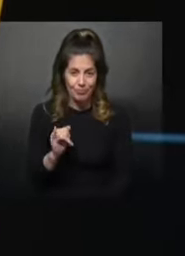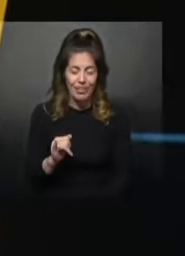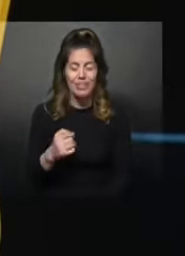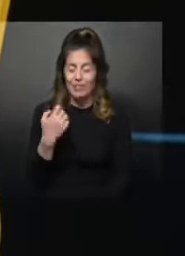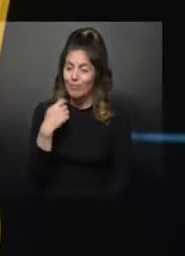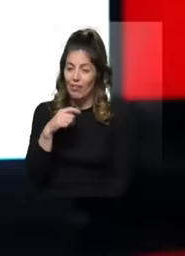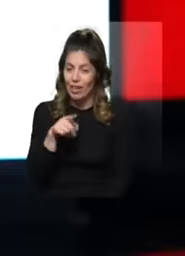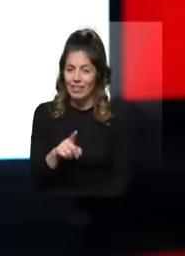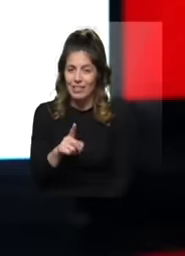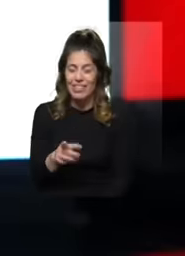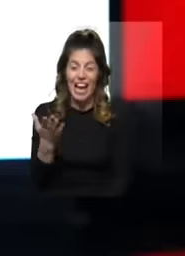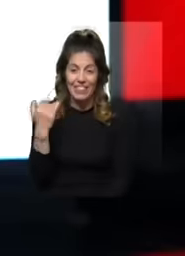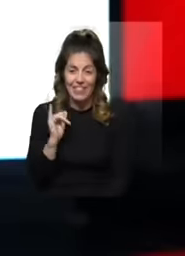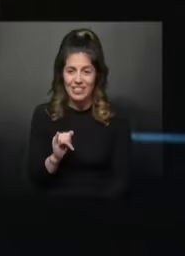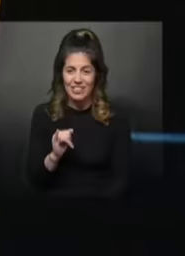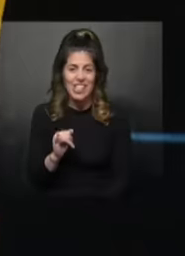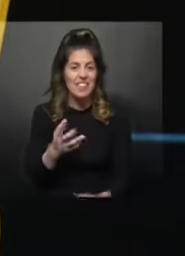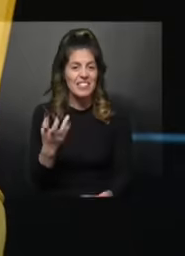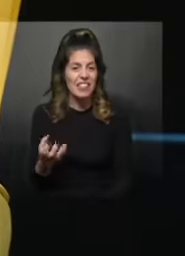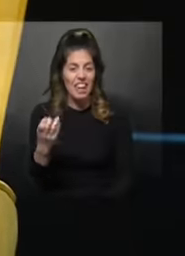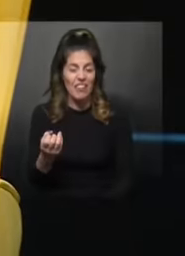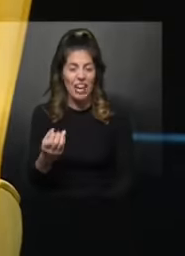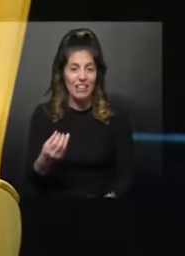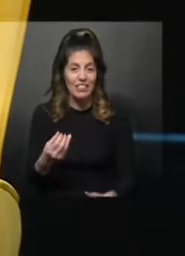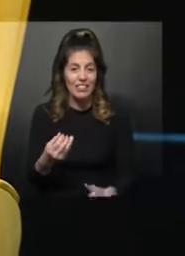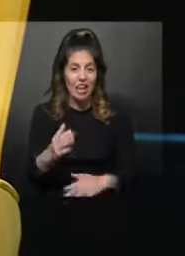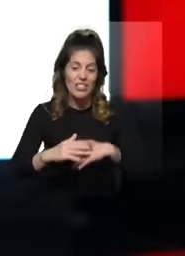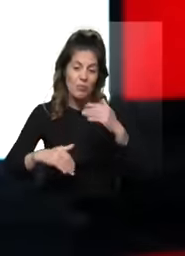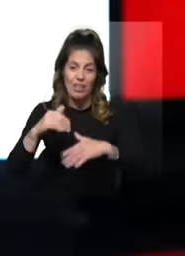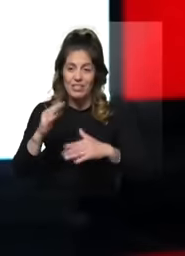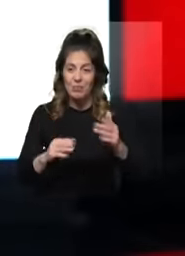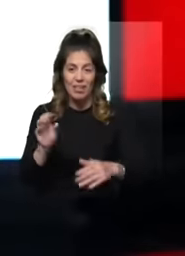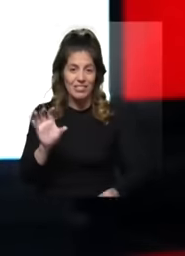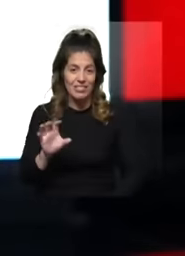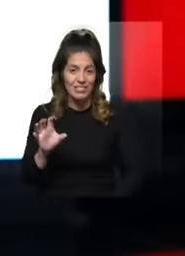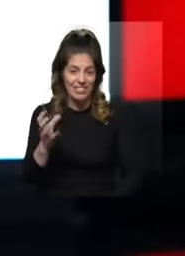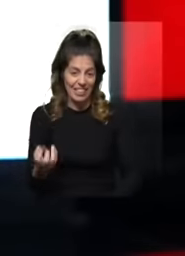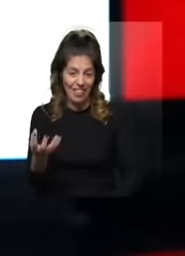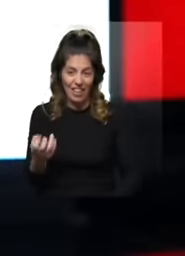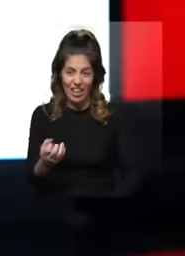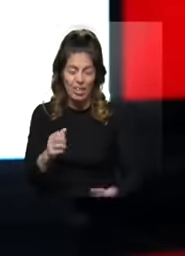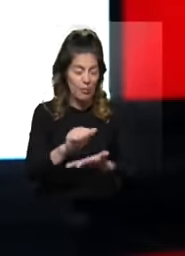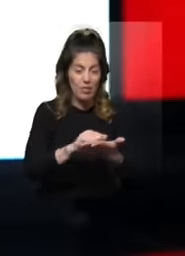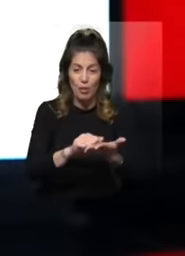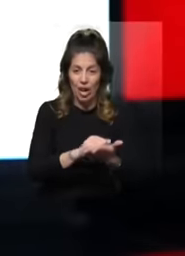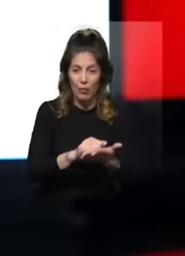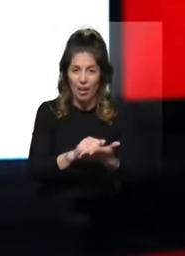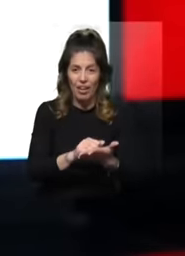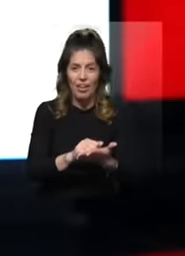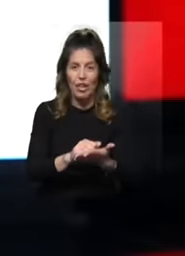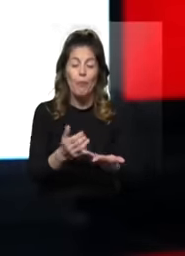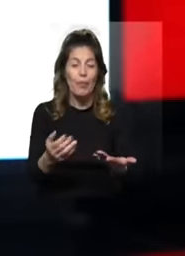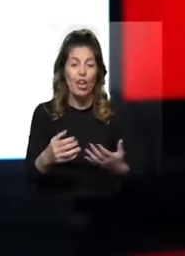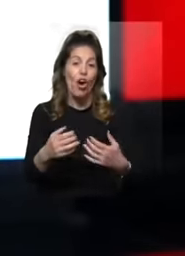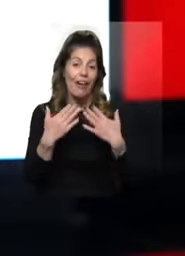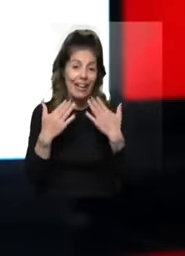qué eso pasaba antes, se grababa encima. Se grababa claro, encima. Y a veces el partido de fútbol, bueno, pero por lo menos sí, quedó una memoria sonora, gracias a